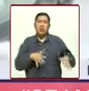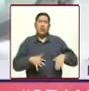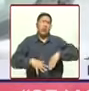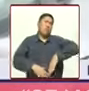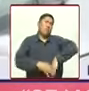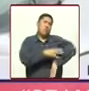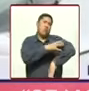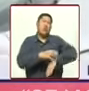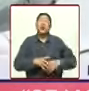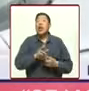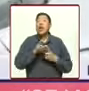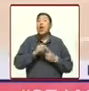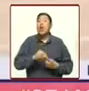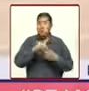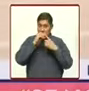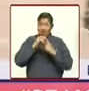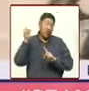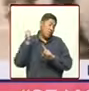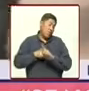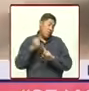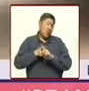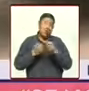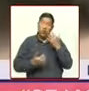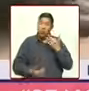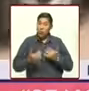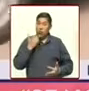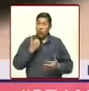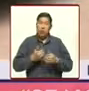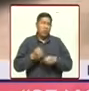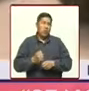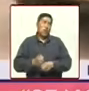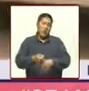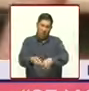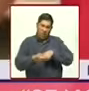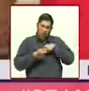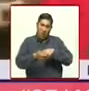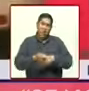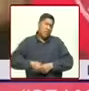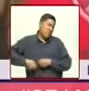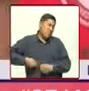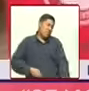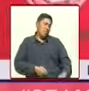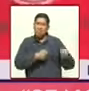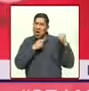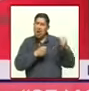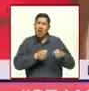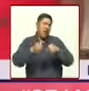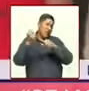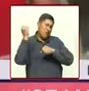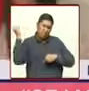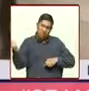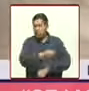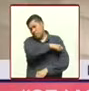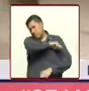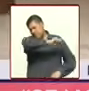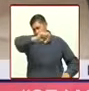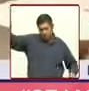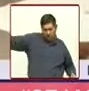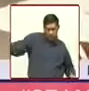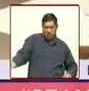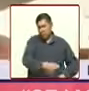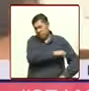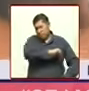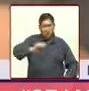especiales para que puedan combatir el fuego. Y también herramientas, ¿no? Tenemos rastrillos, palas, machetes para que puedan ingresar, que es la